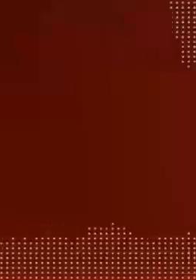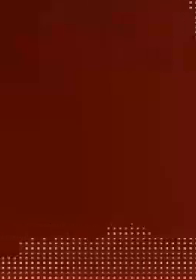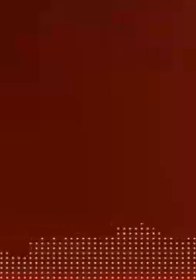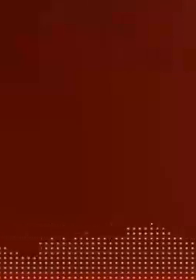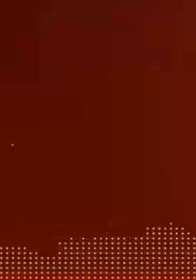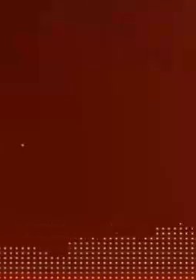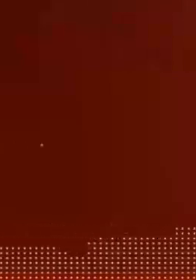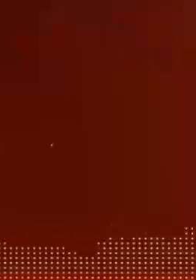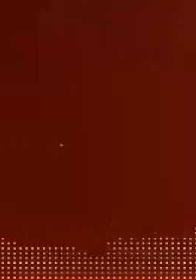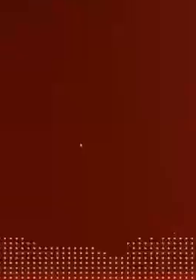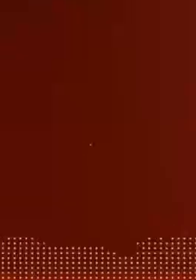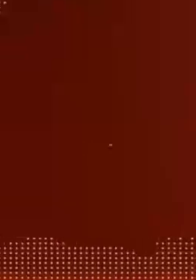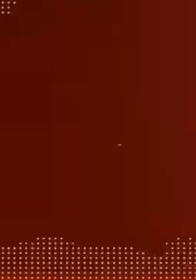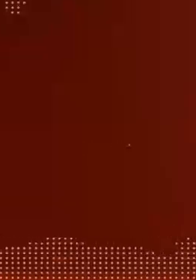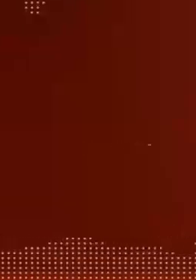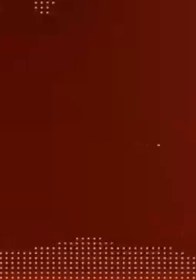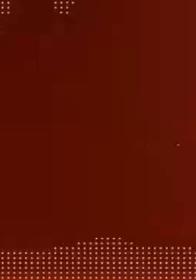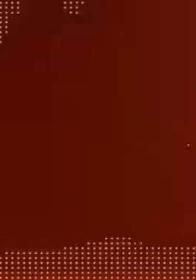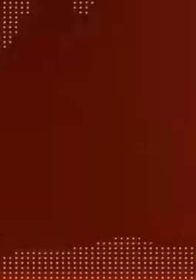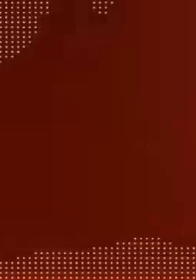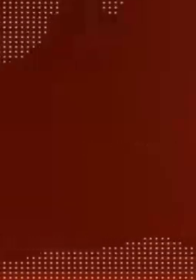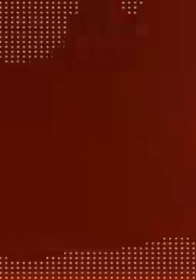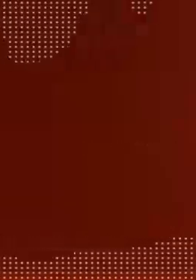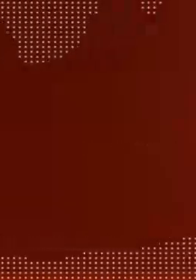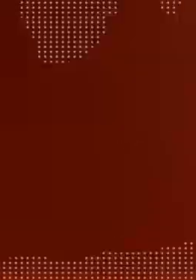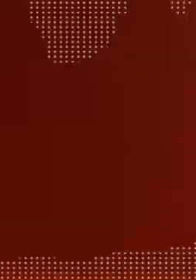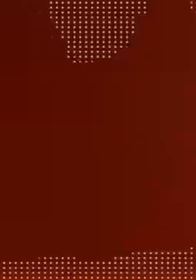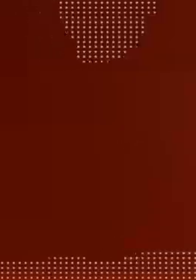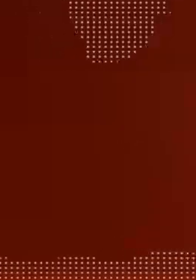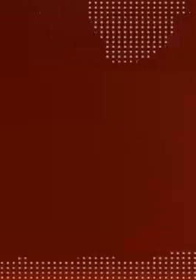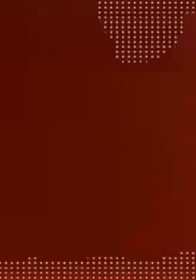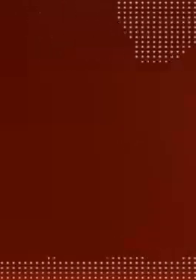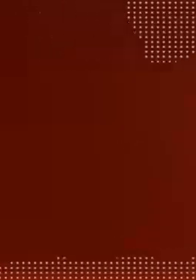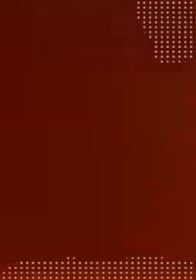créditos personales y para empresas